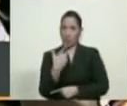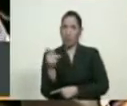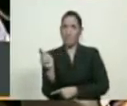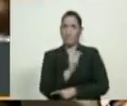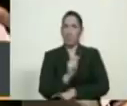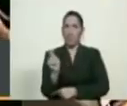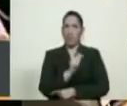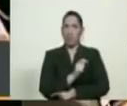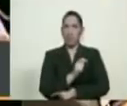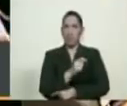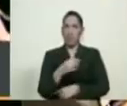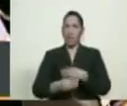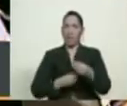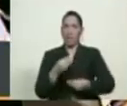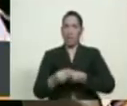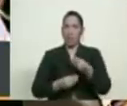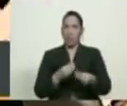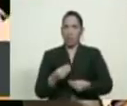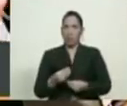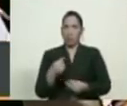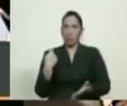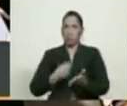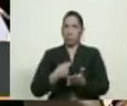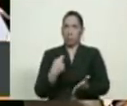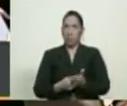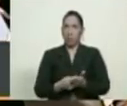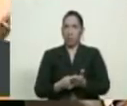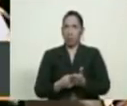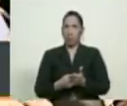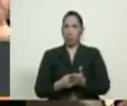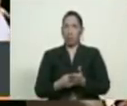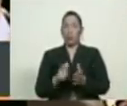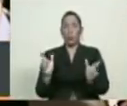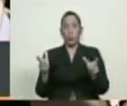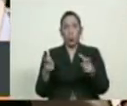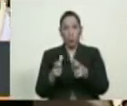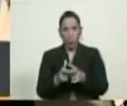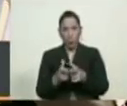han establecido, en donde se van a dar subsidios, en donde hay conversaciones con la pequeña y mediana